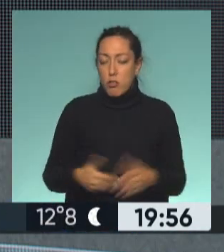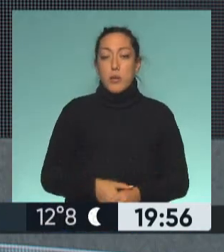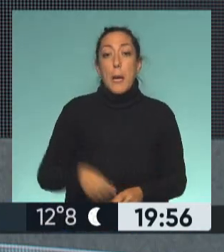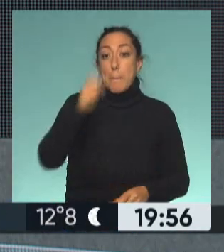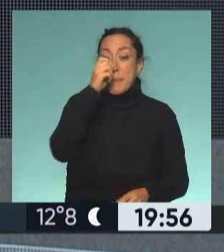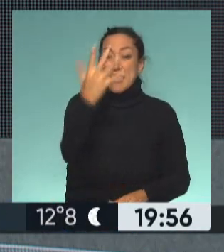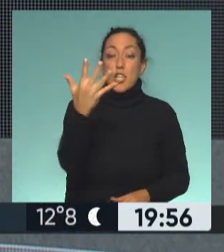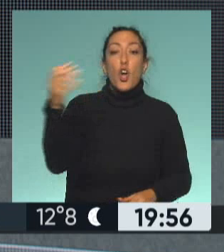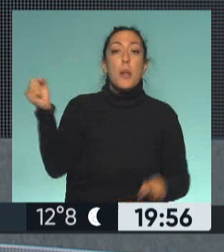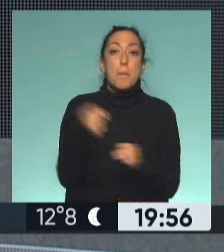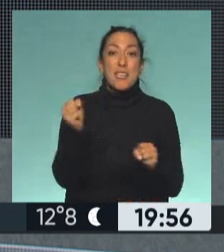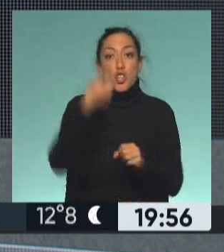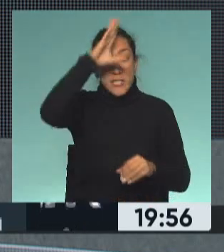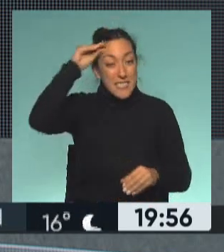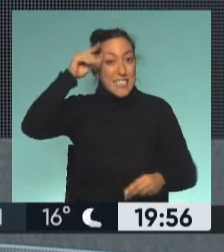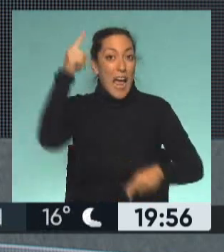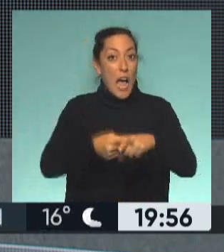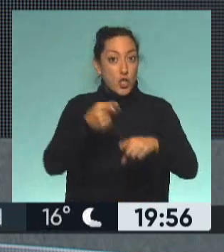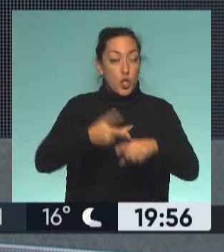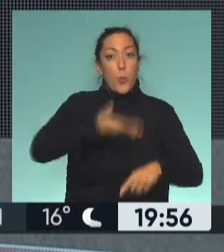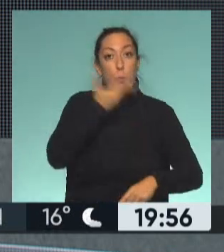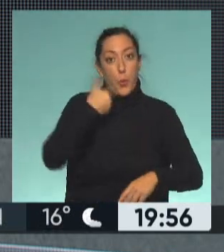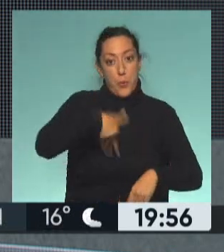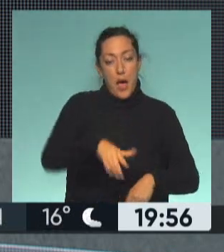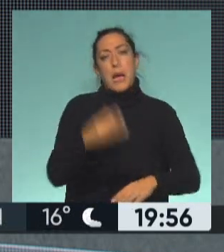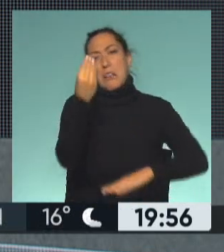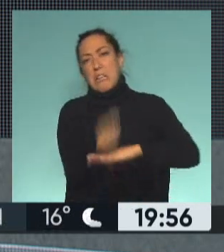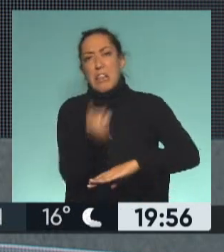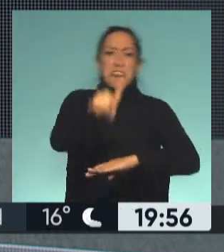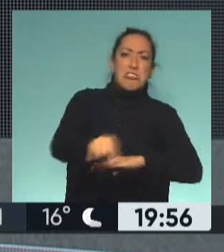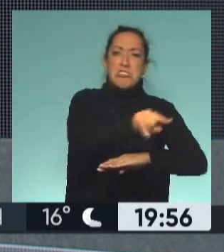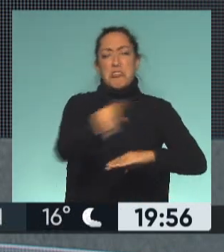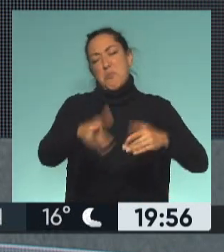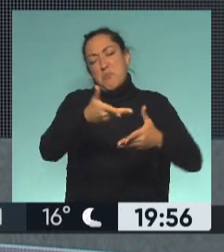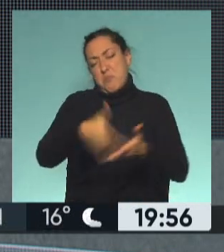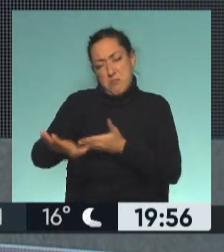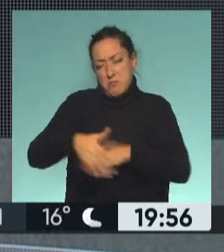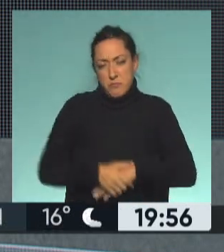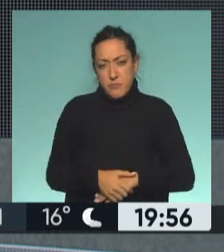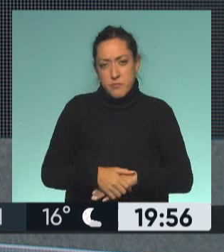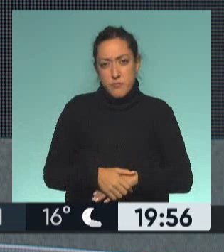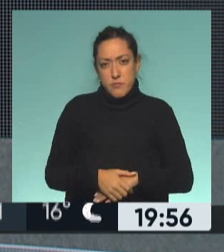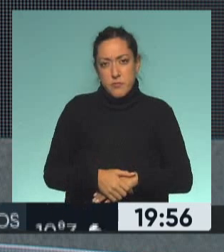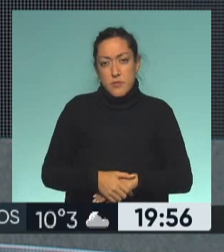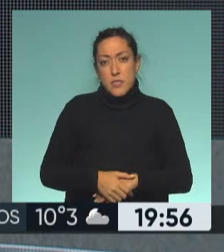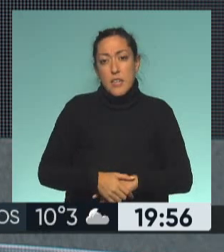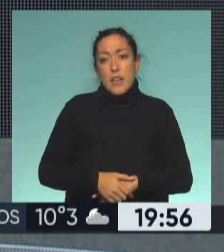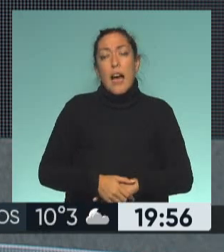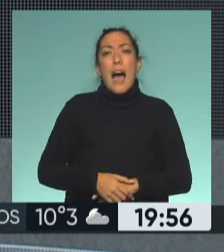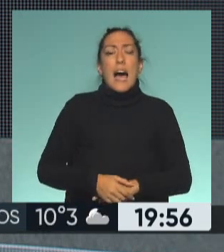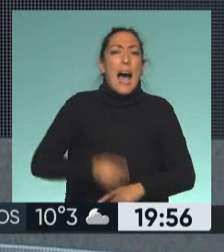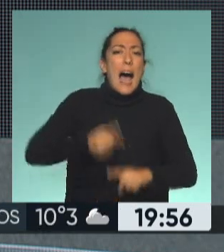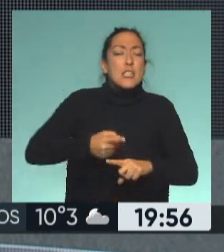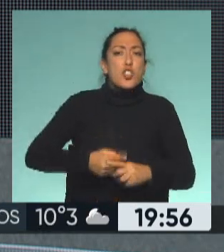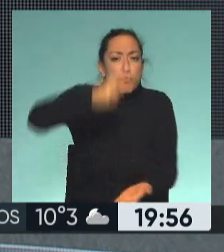25 de mayo va a haber un acto de Cristina. Sí. Más allá si quiere ser candidata o no quiere ser candidata. ¿Determina ese acto? ¿Tenés data de